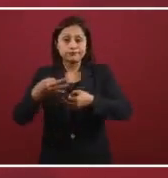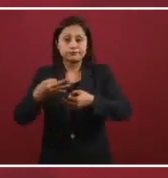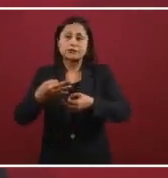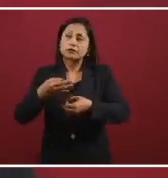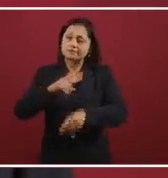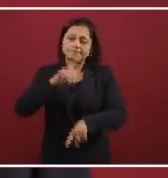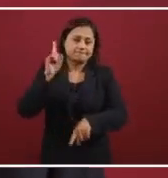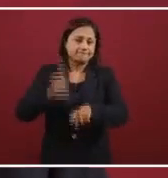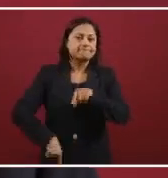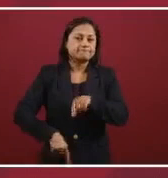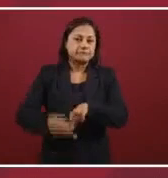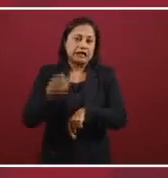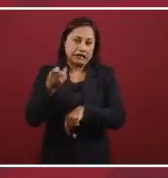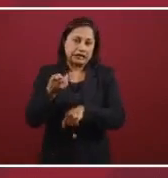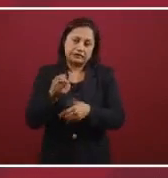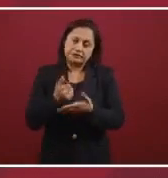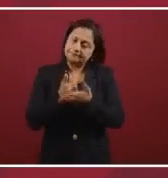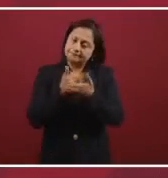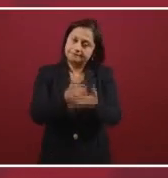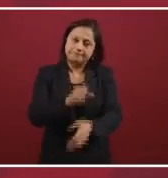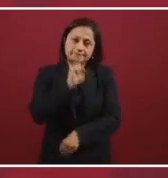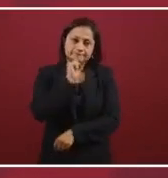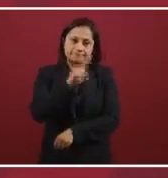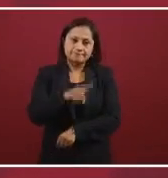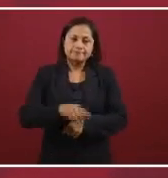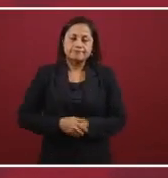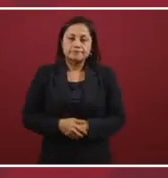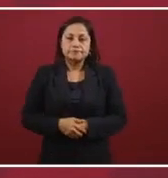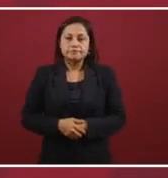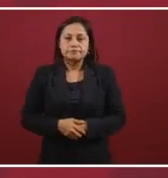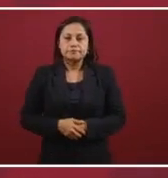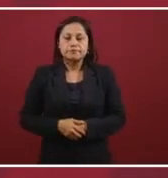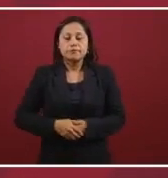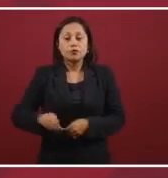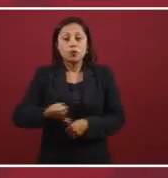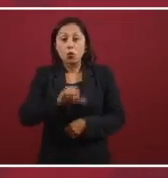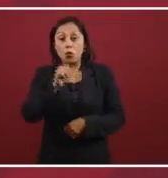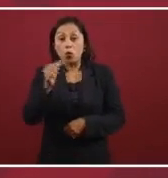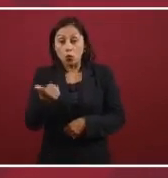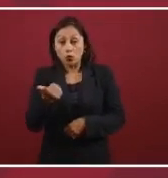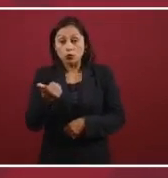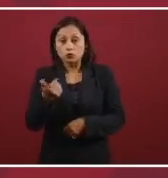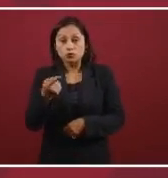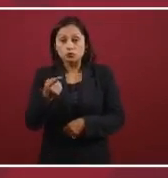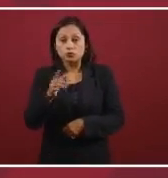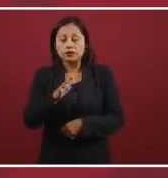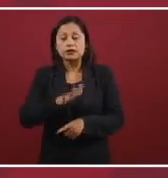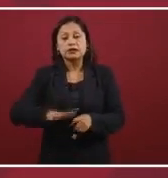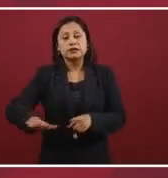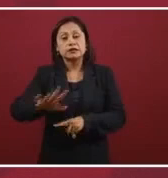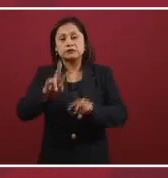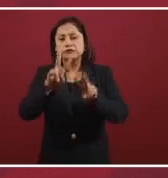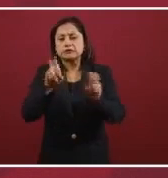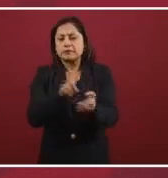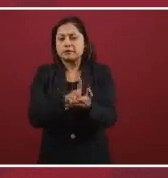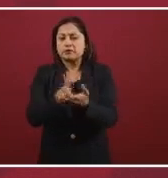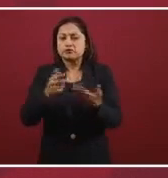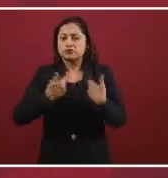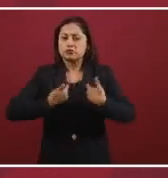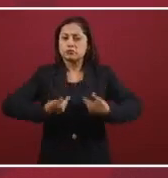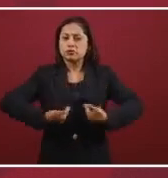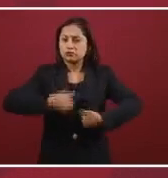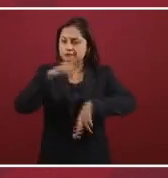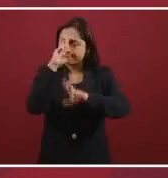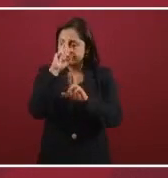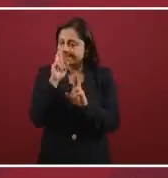eslabón. Otro más, que se respeten los derechos humanos, que no haya razias, que